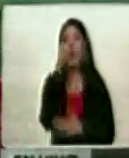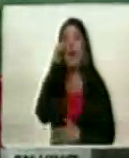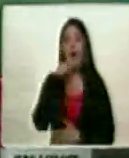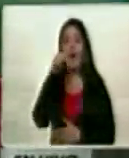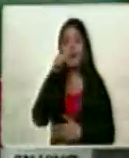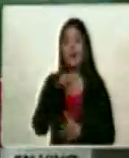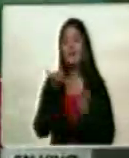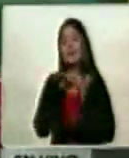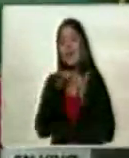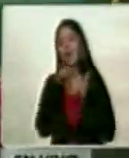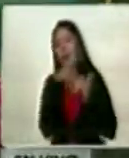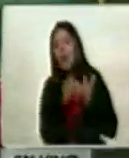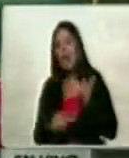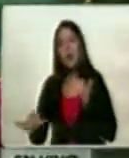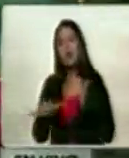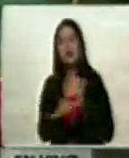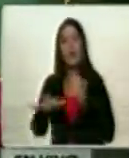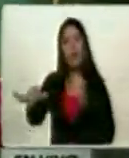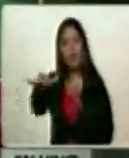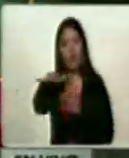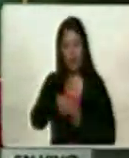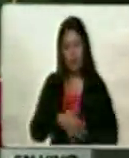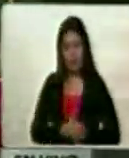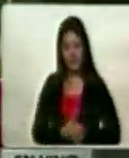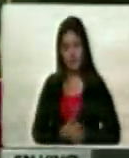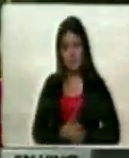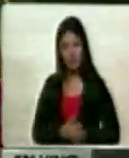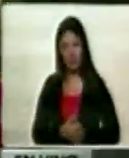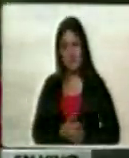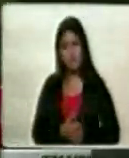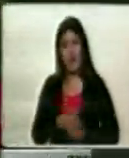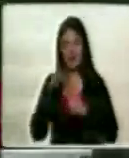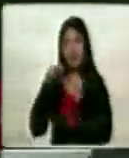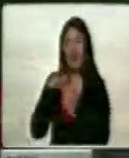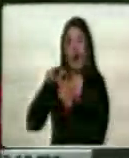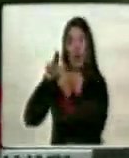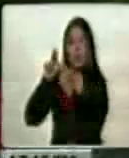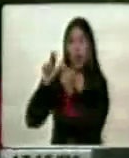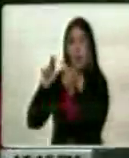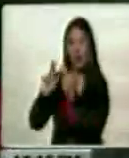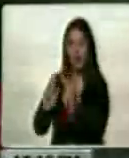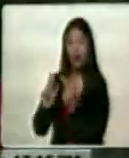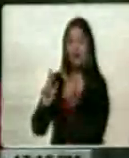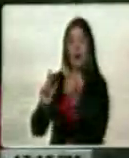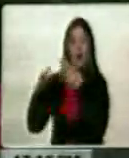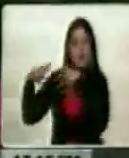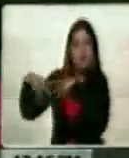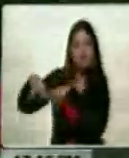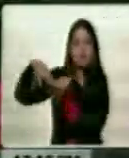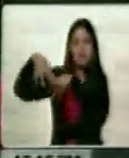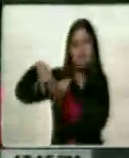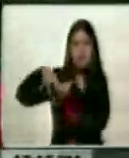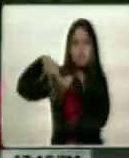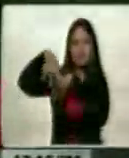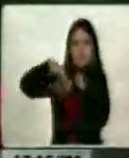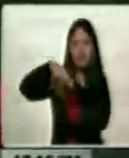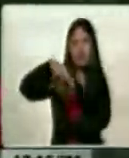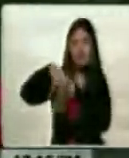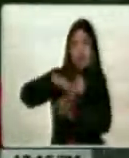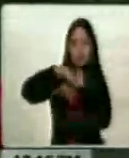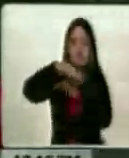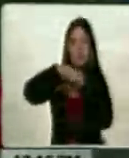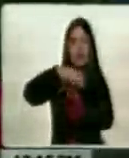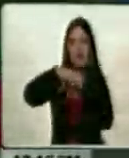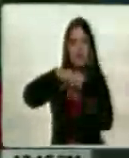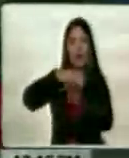las riberas del Orinoco. Salieron de Angostura los ejércitos que cruzaron los Andes en Alpargata